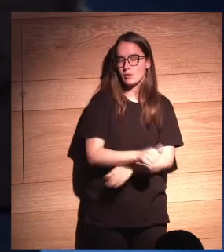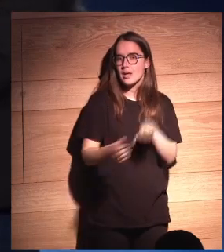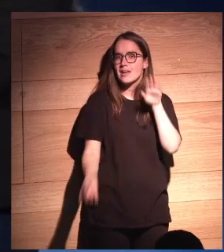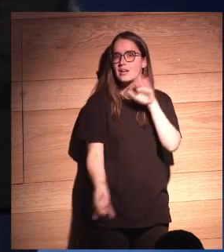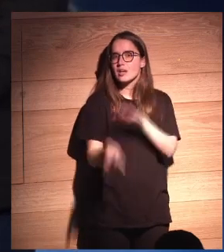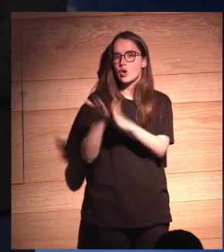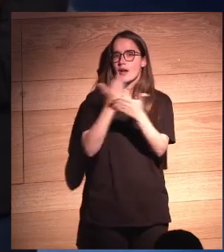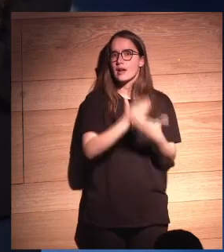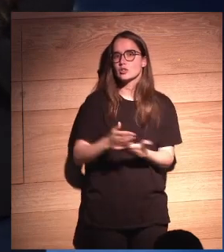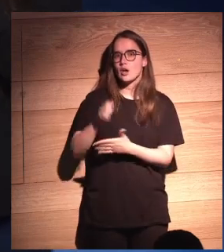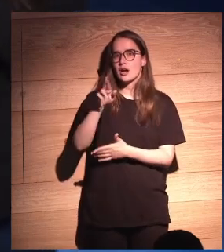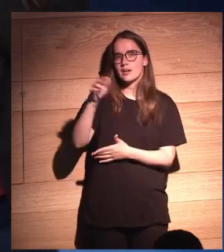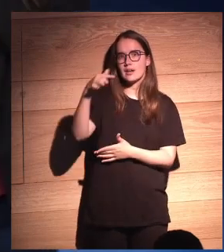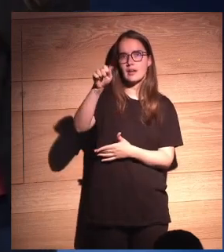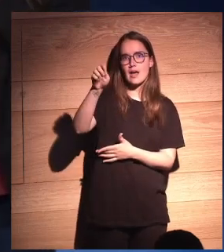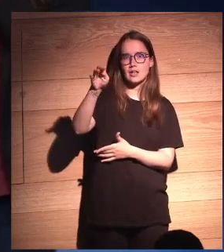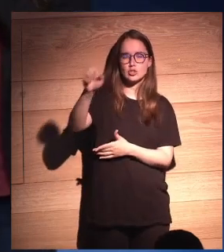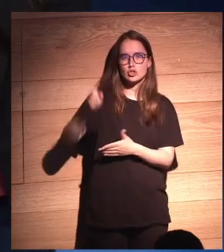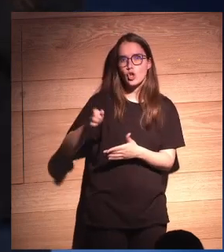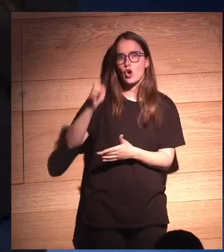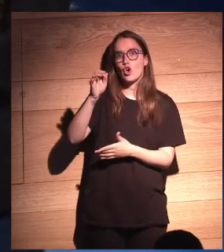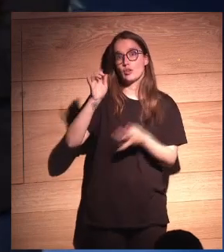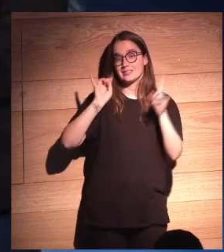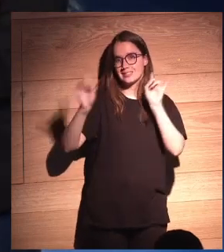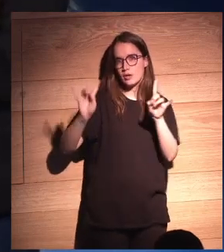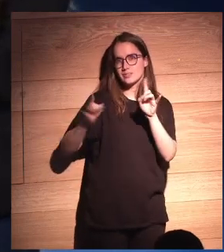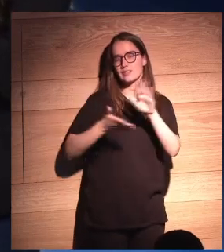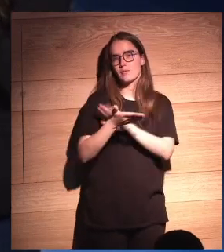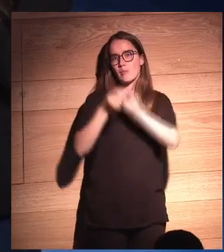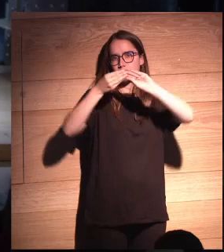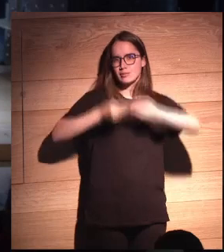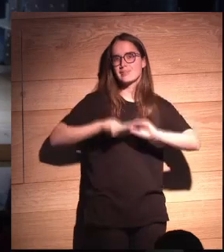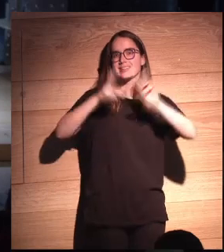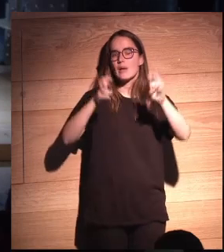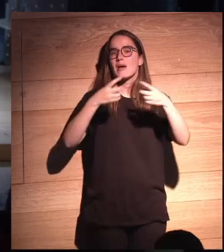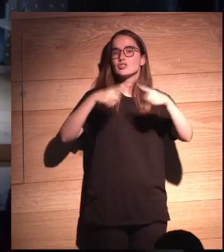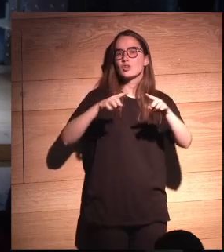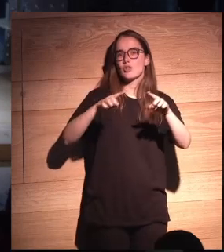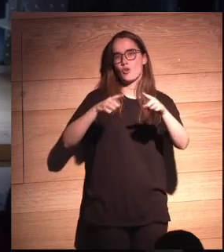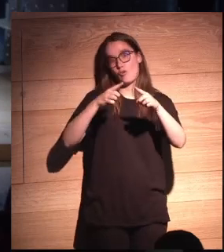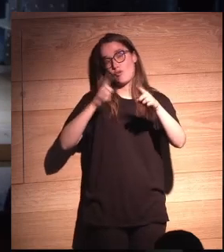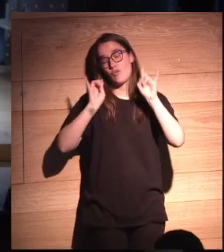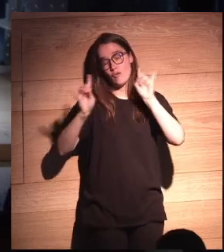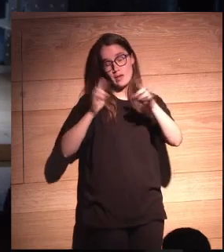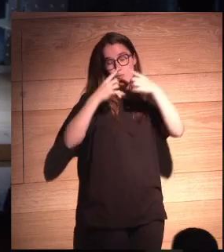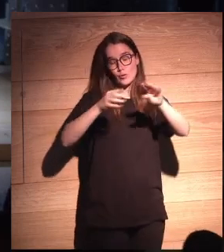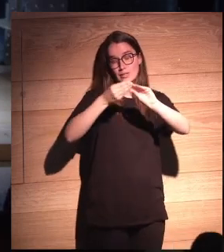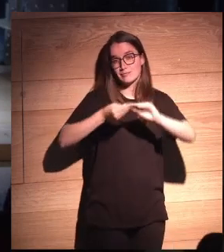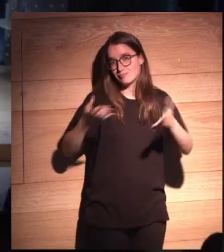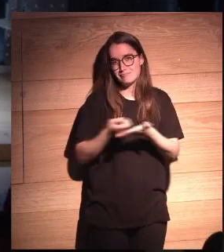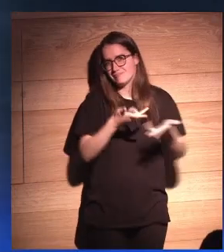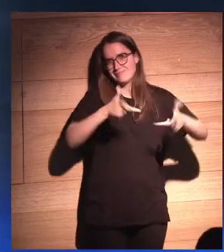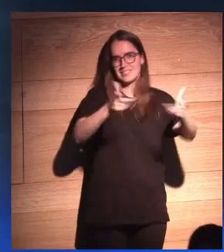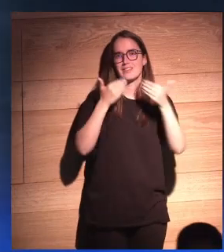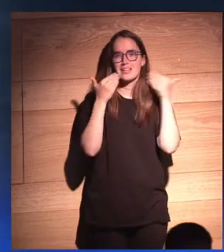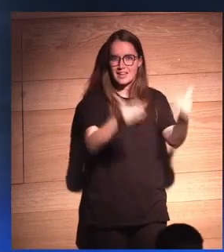fundó el estudio Arigato Sound, que se dedica a hacer la postproducción de sonido y bandas sonoras, así que sí. Todo tuyo.